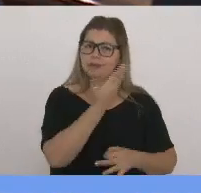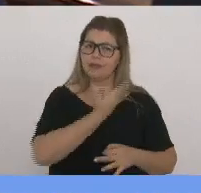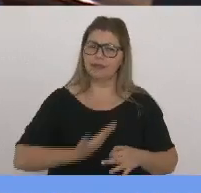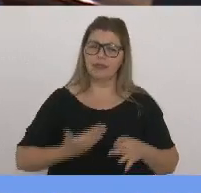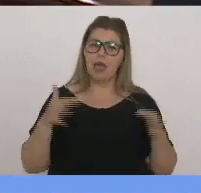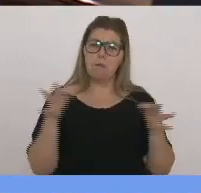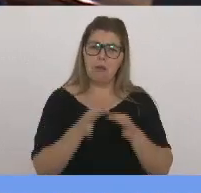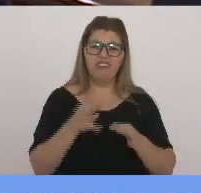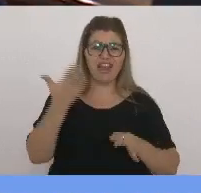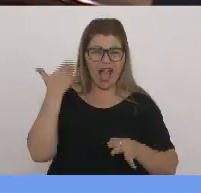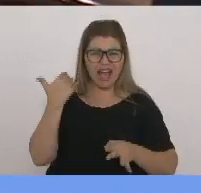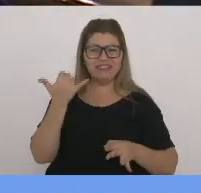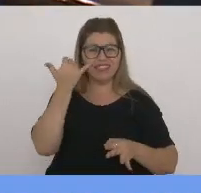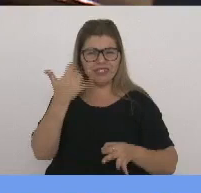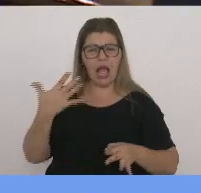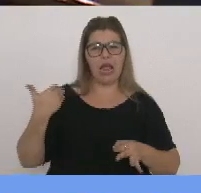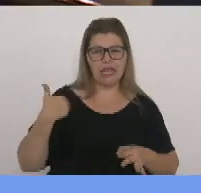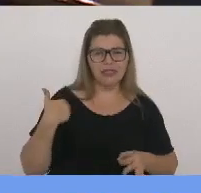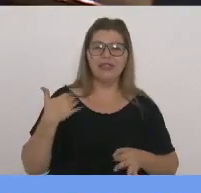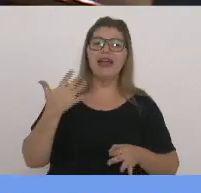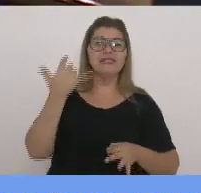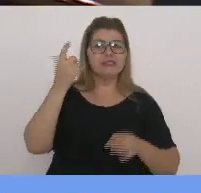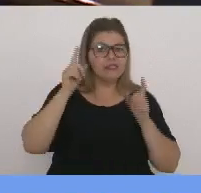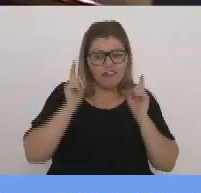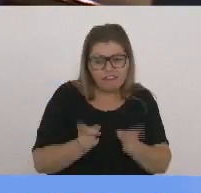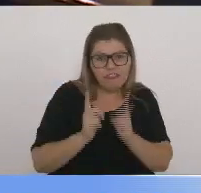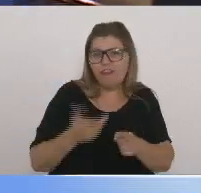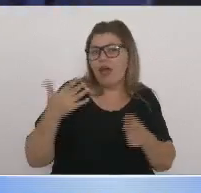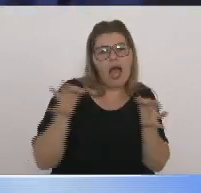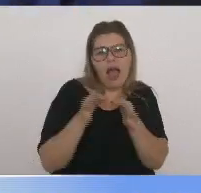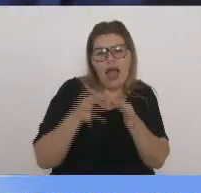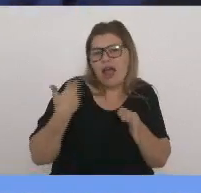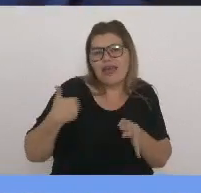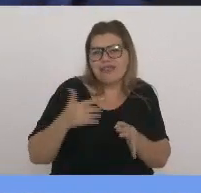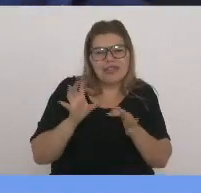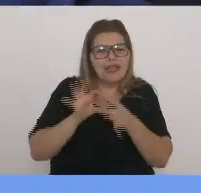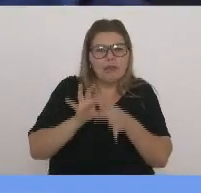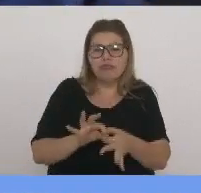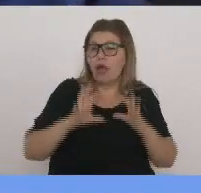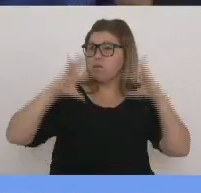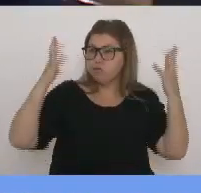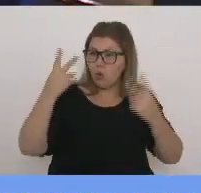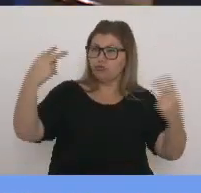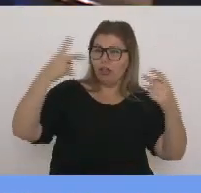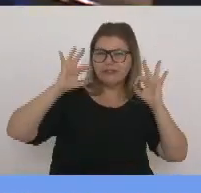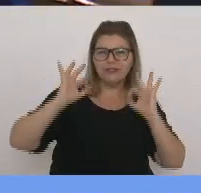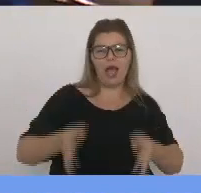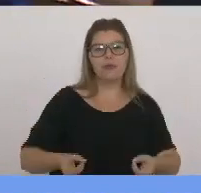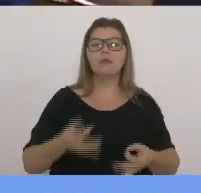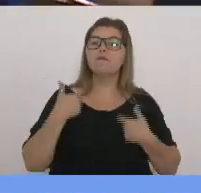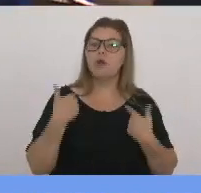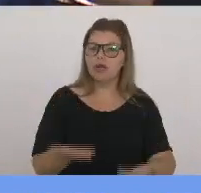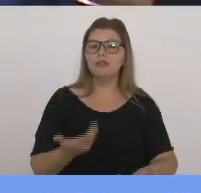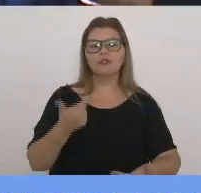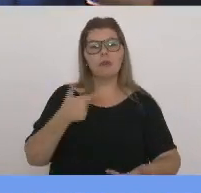serán argentinas y fueguinas. Son nuestras, de todos. Es el mundo entero, ya lo sabe. Por eso, señora Presidenta,